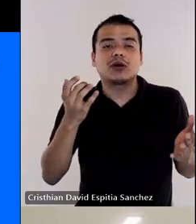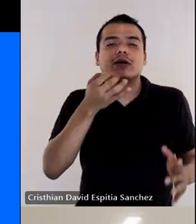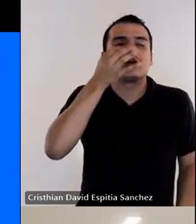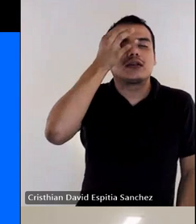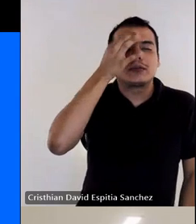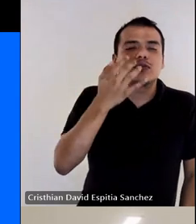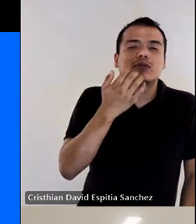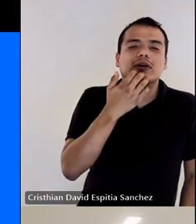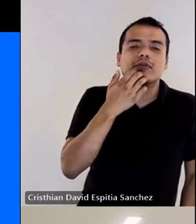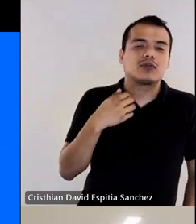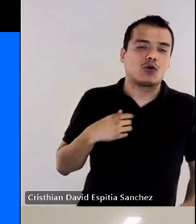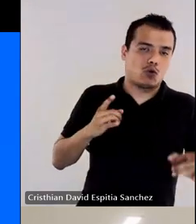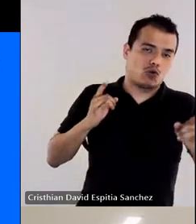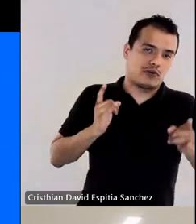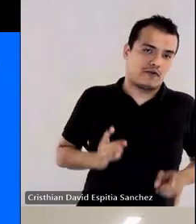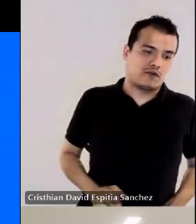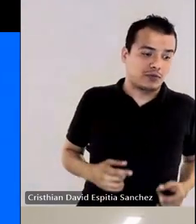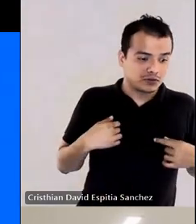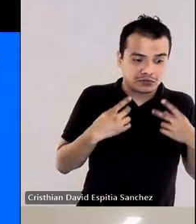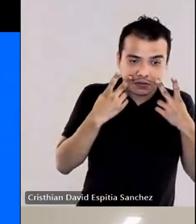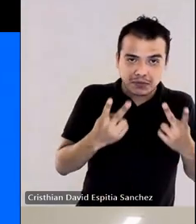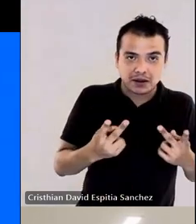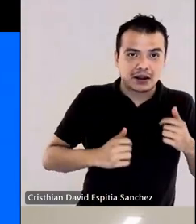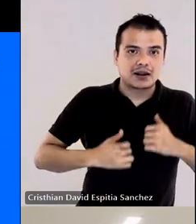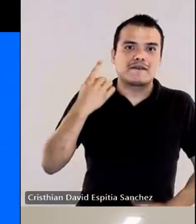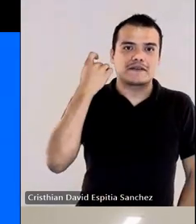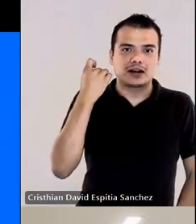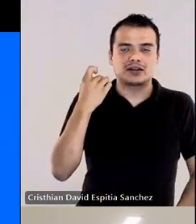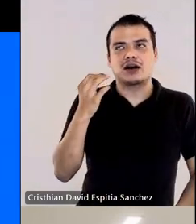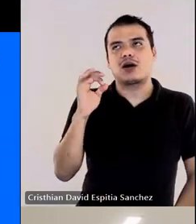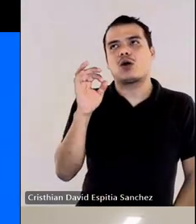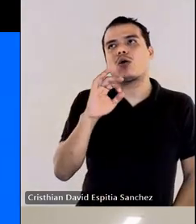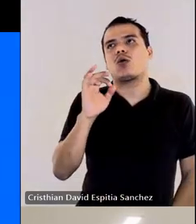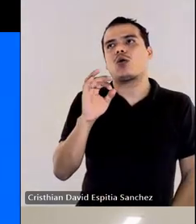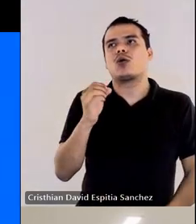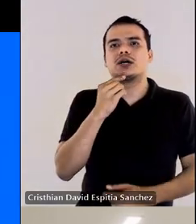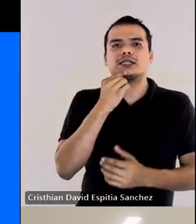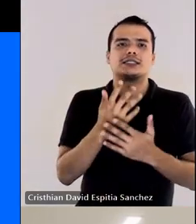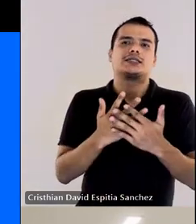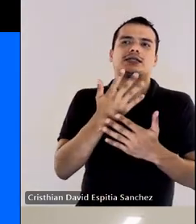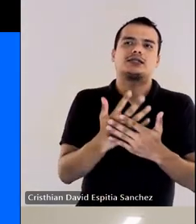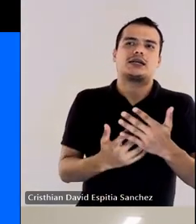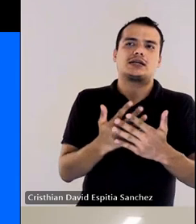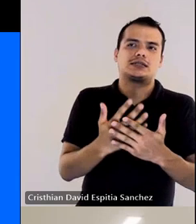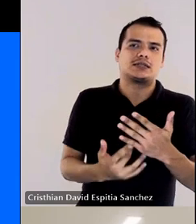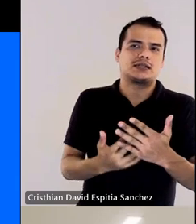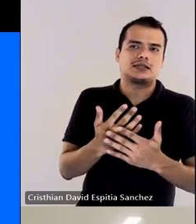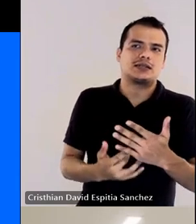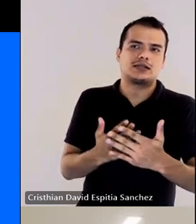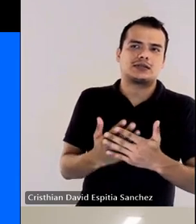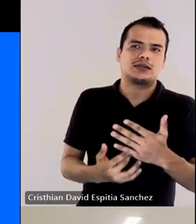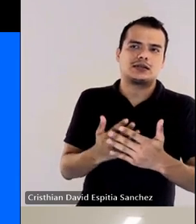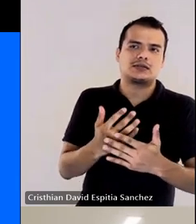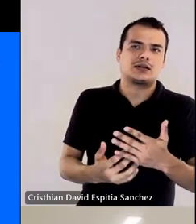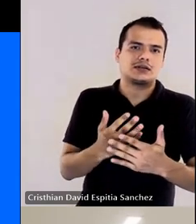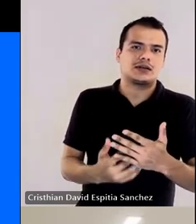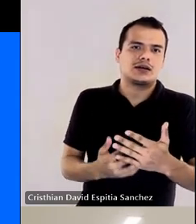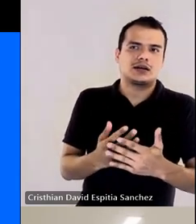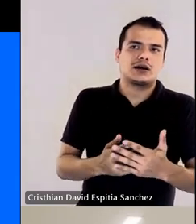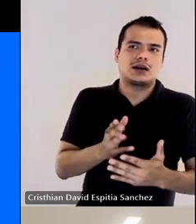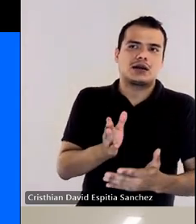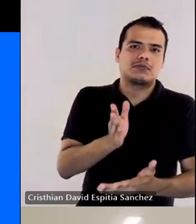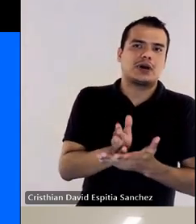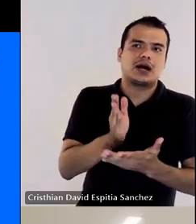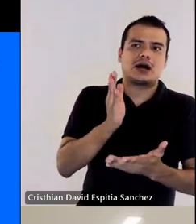una pierna que no la alcancé a ver, o quizás esa pérdida de sangre me está produciendo un cambio notorio en la